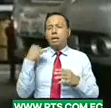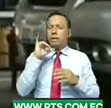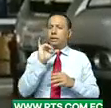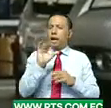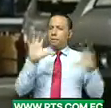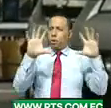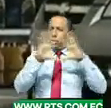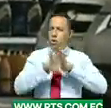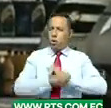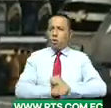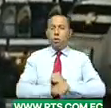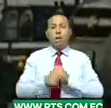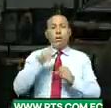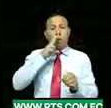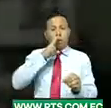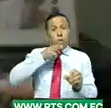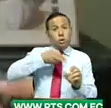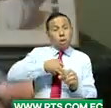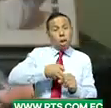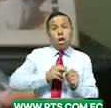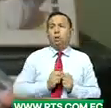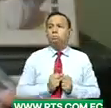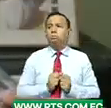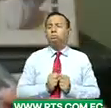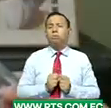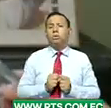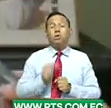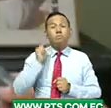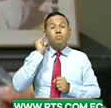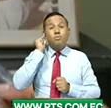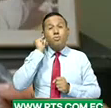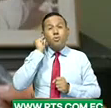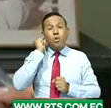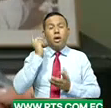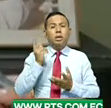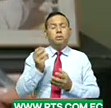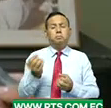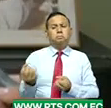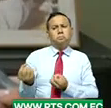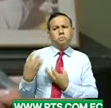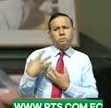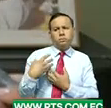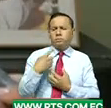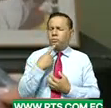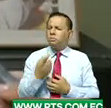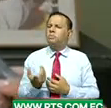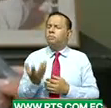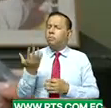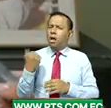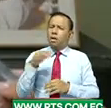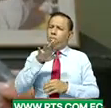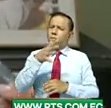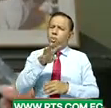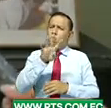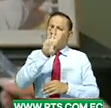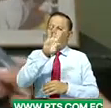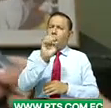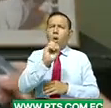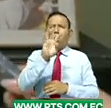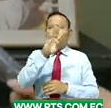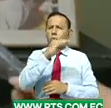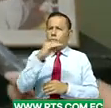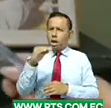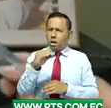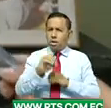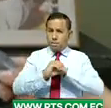ubicada en la avenida León Febres Cordero. Una de las chicas nos comentó que más o menos a las 4:30 de la mañana ya se